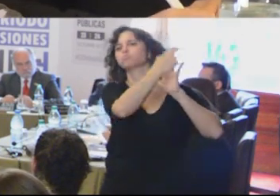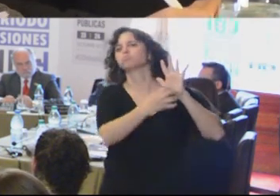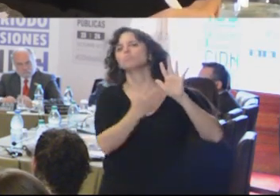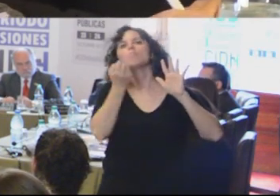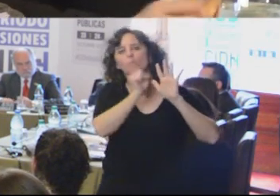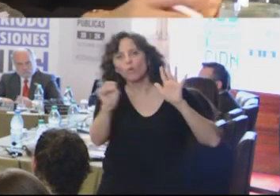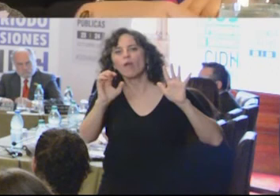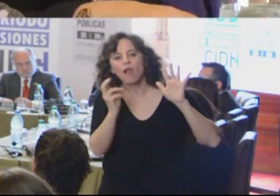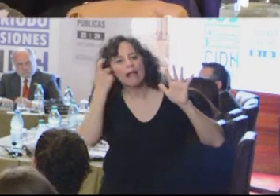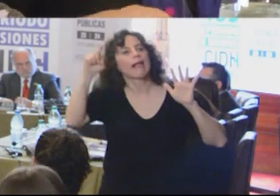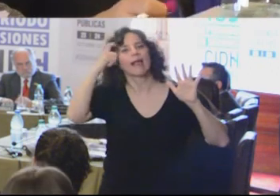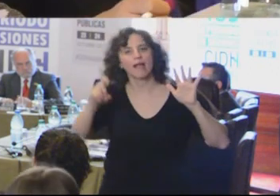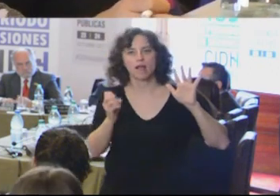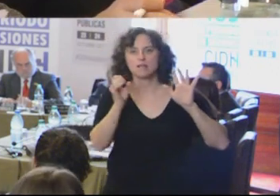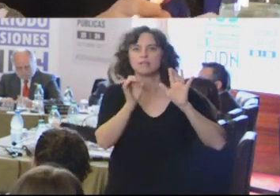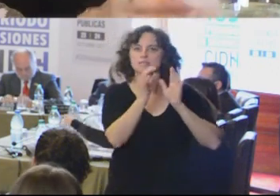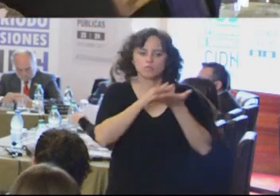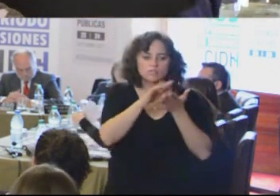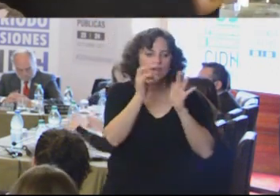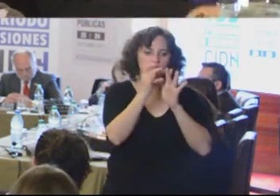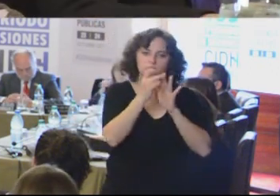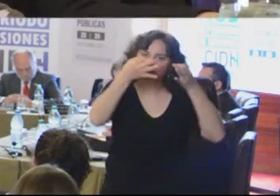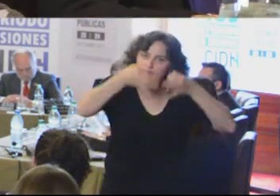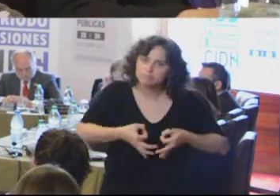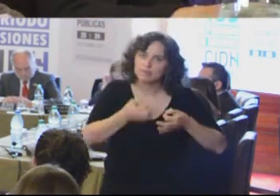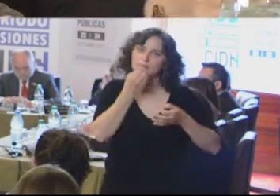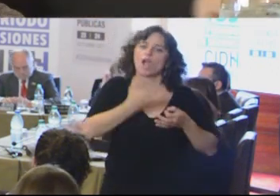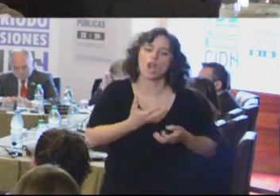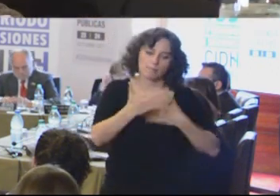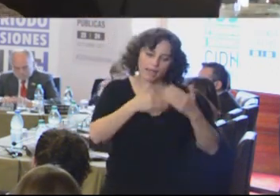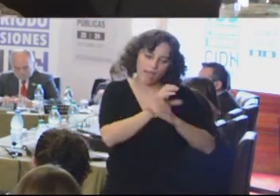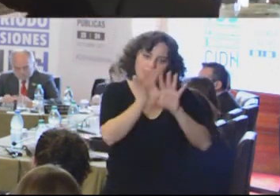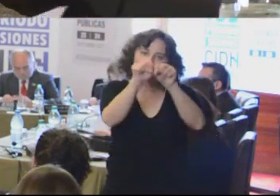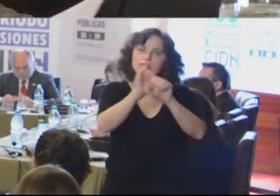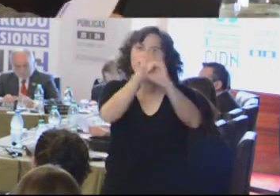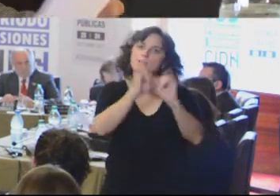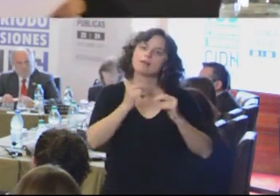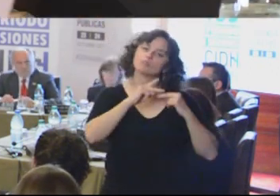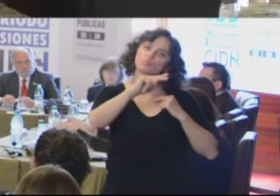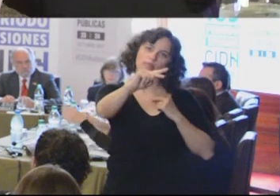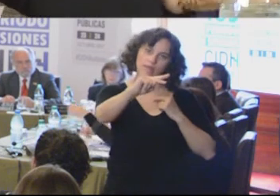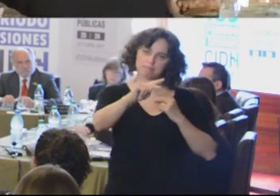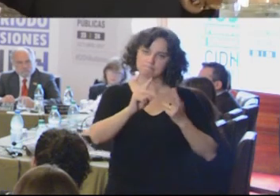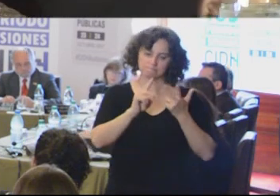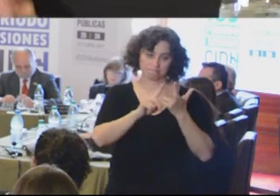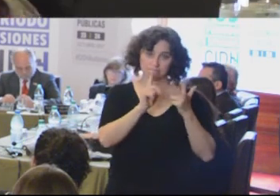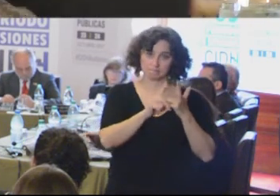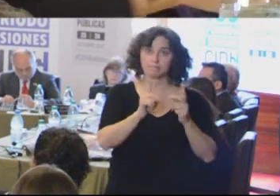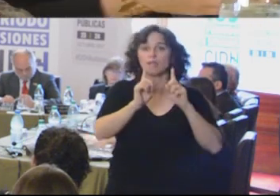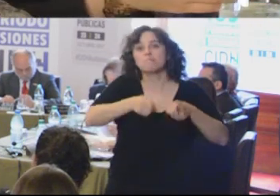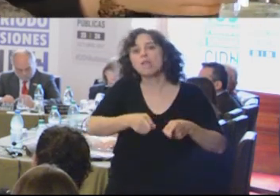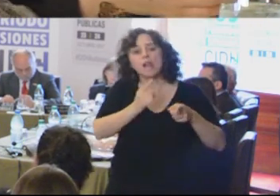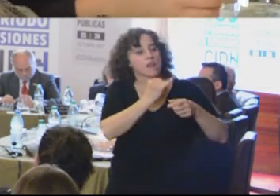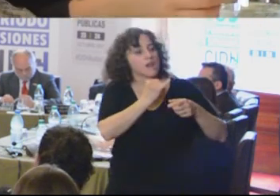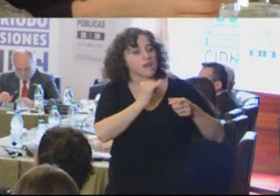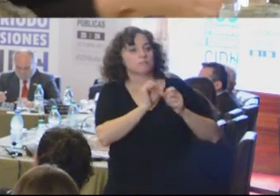la creación de condiciones favorable para la construcción de una paz estable y duradera la reorganización permitió